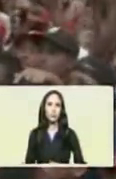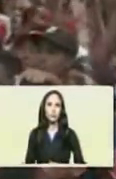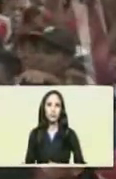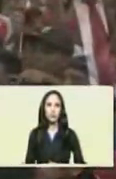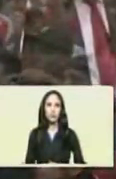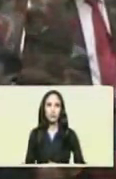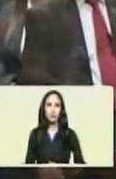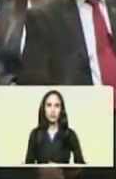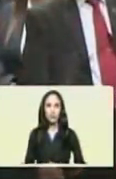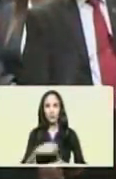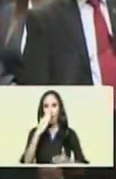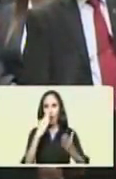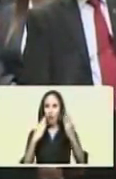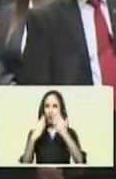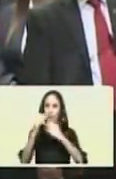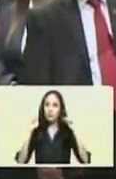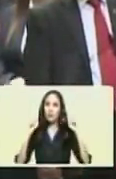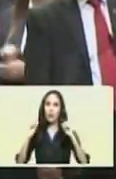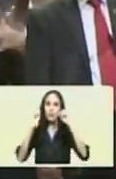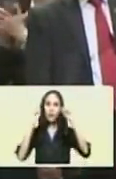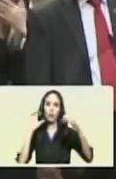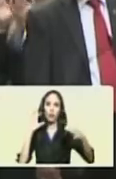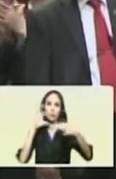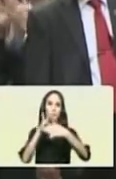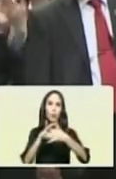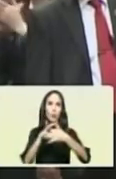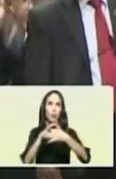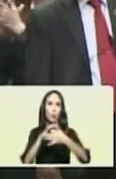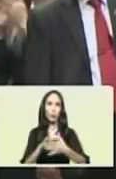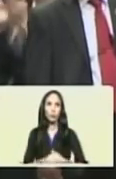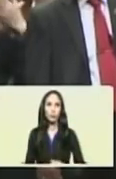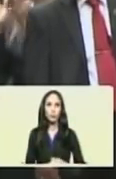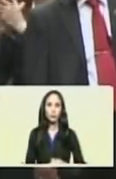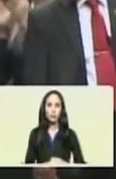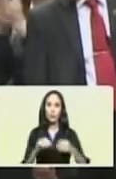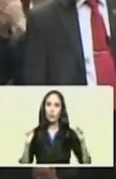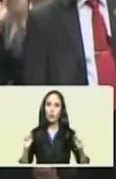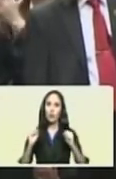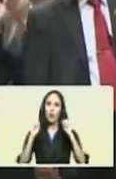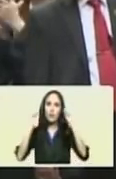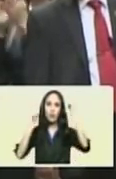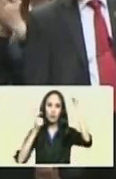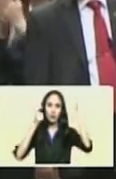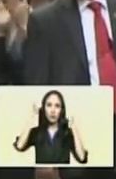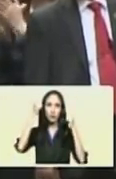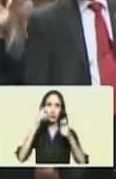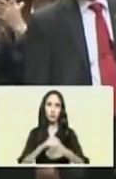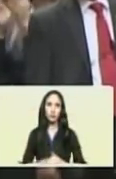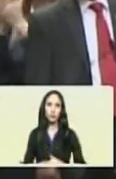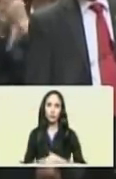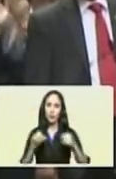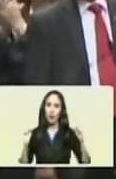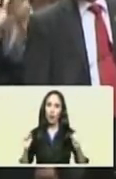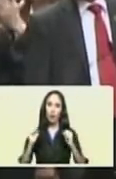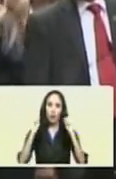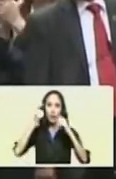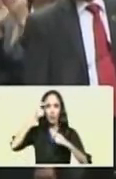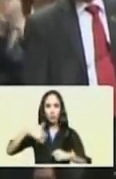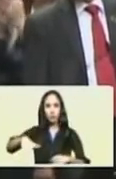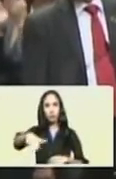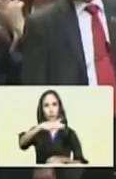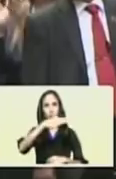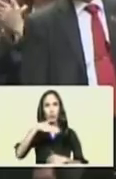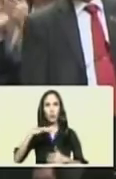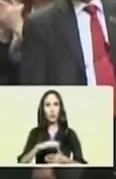que viva la alianza bolivariana que viva el legado de hugo chávez que viva el pueblo de venezuela